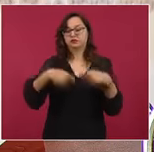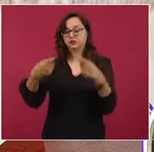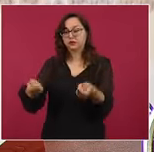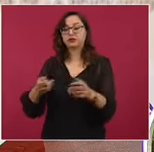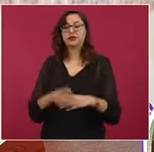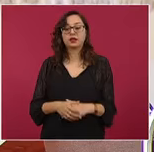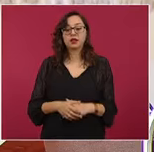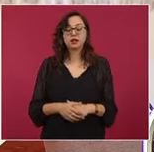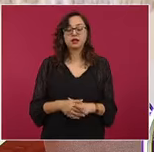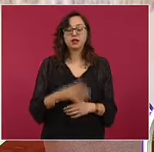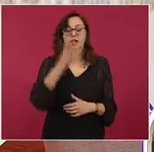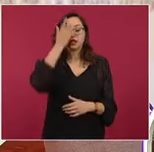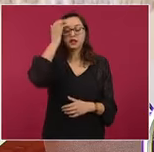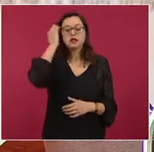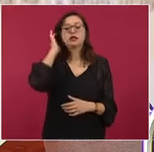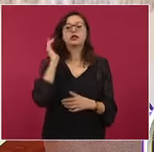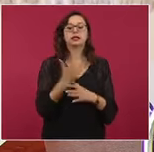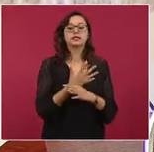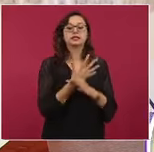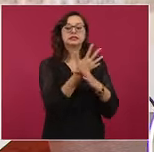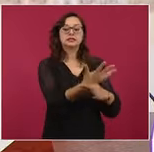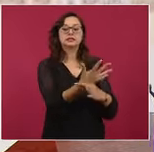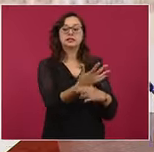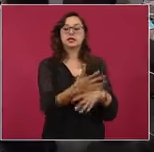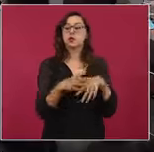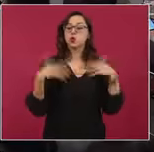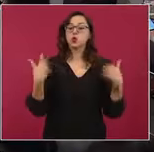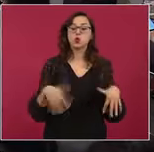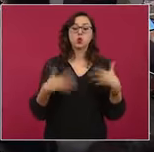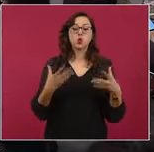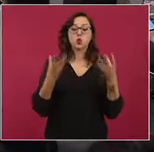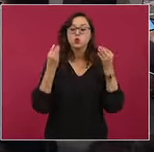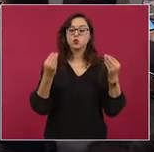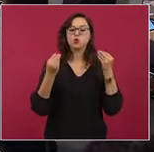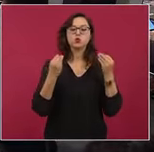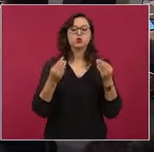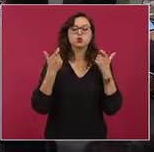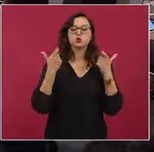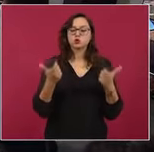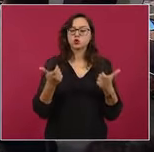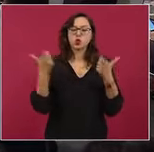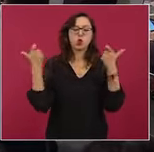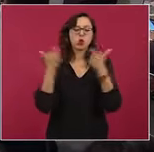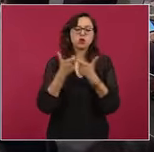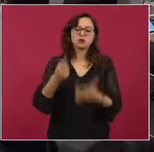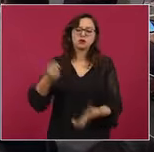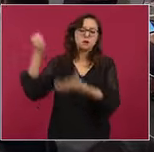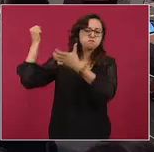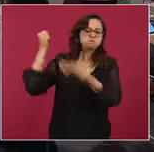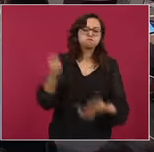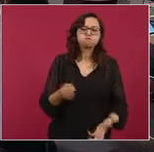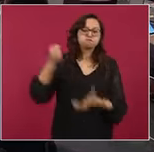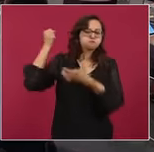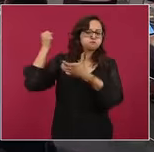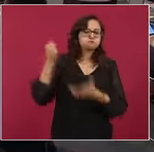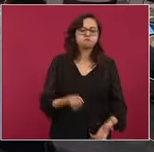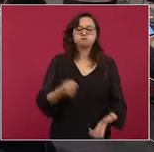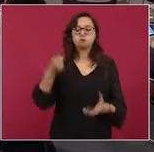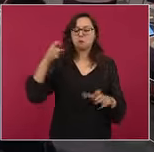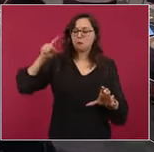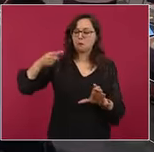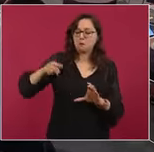que iba a llegar la inversión extranjera a raudales y que íbamos a tener